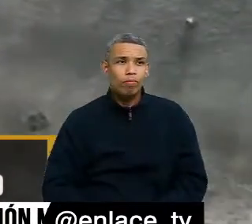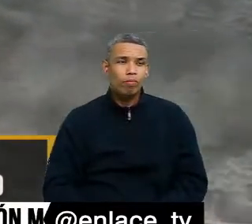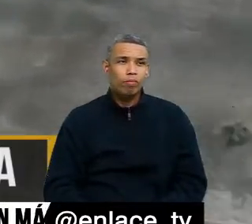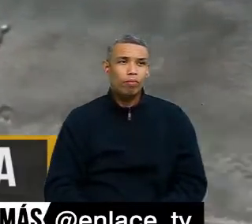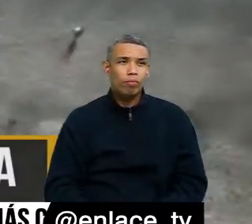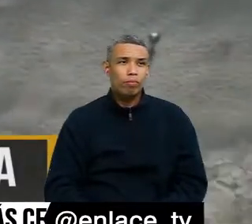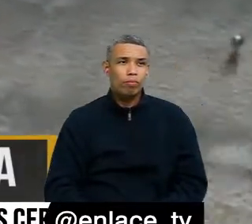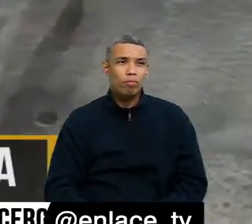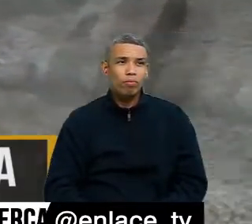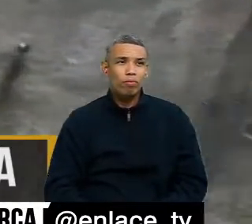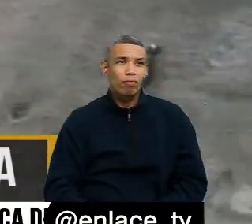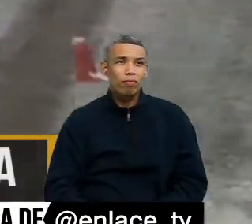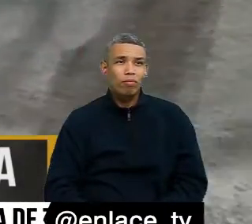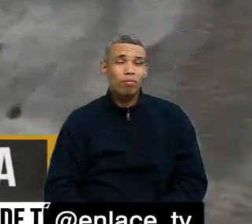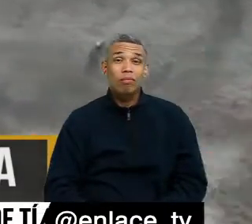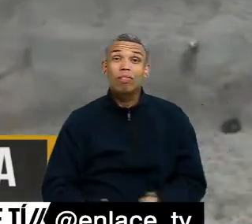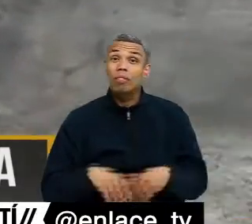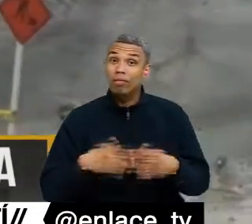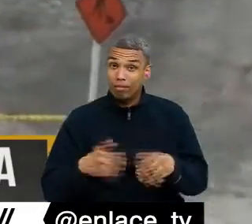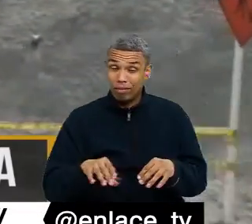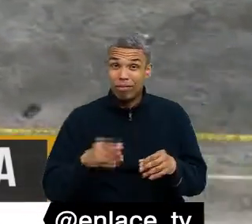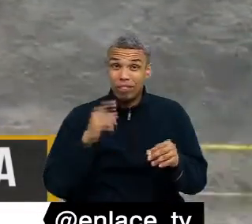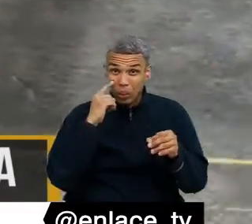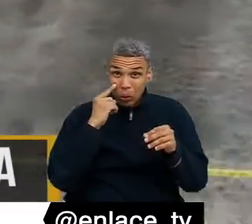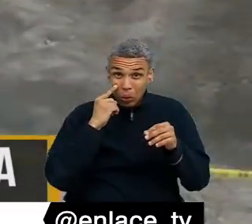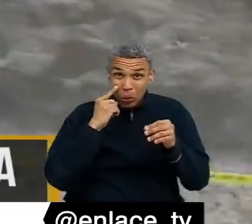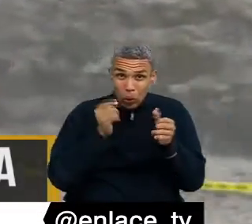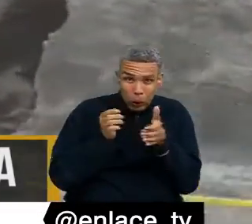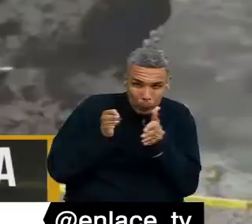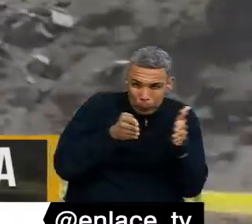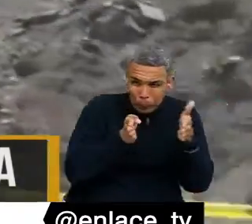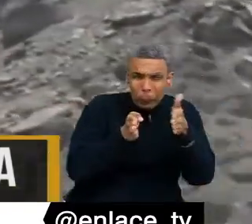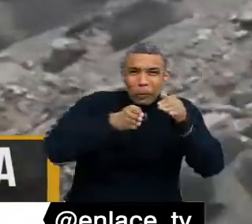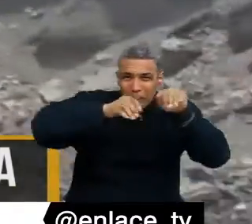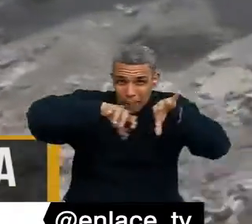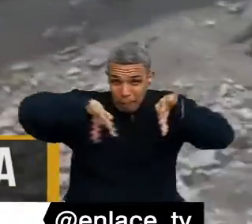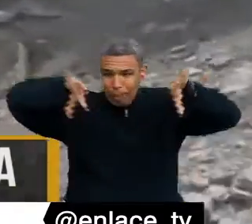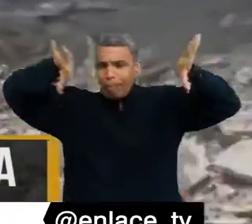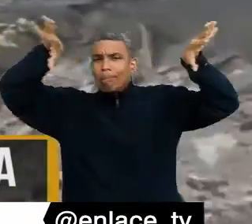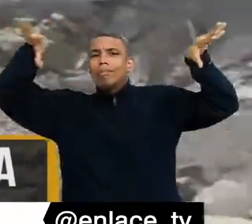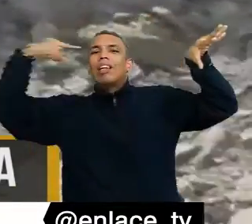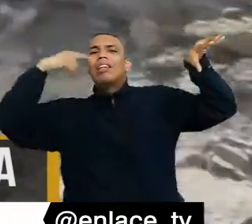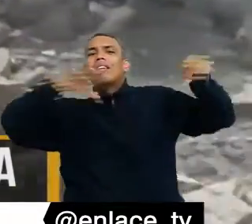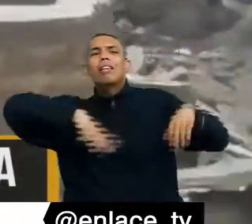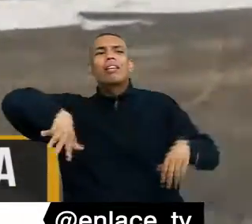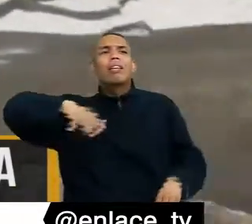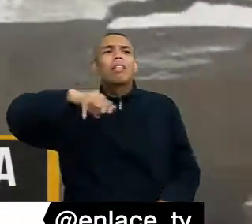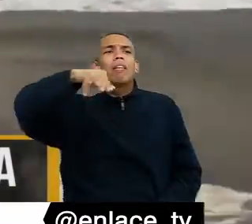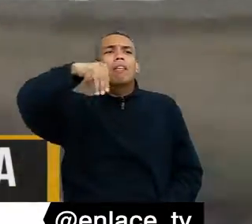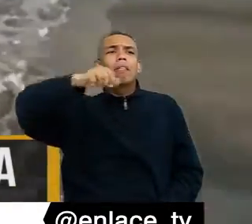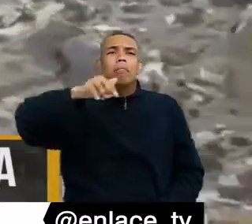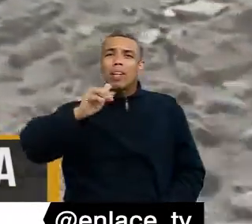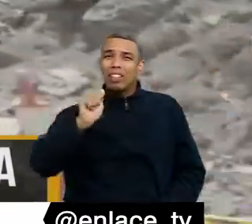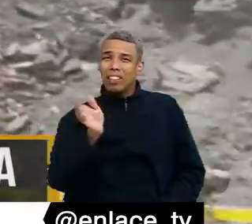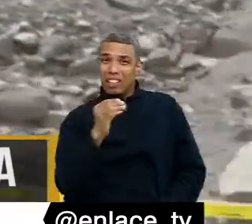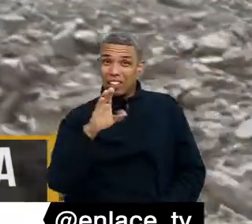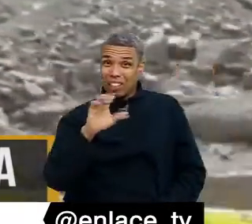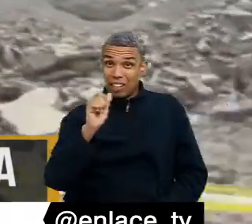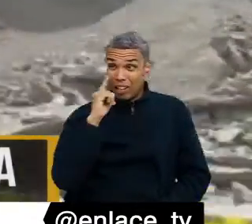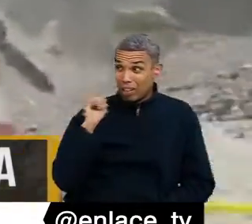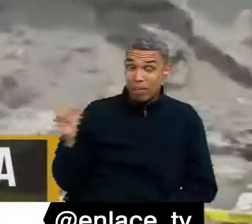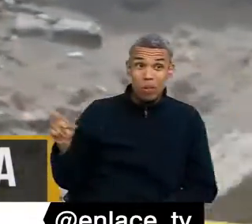como cada vez es más pronunciado el deterioro de este corredor en el sector conocido como Mata de Cacao. Como se puede observar en este video aficionado, la